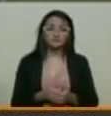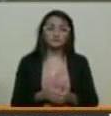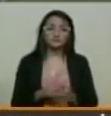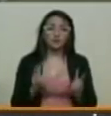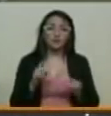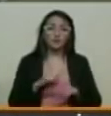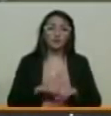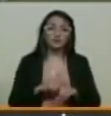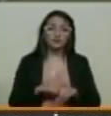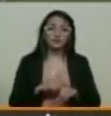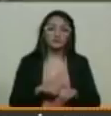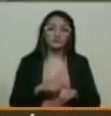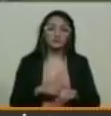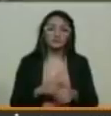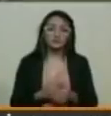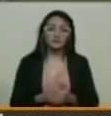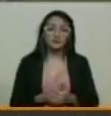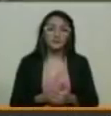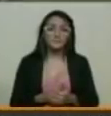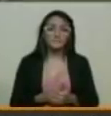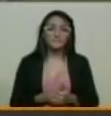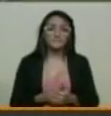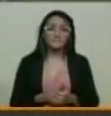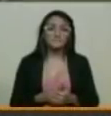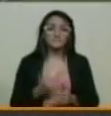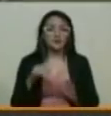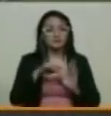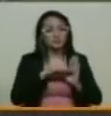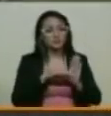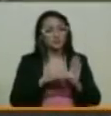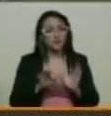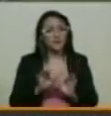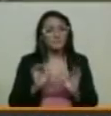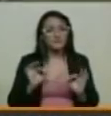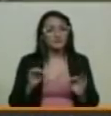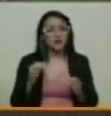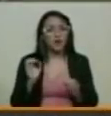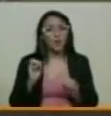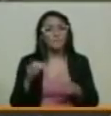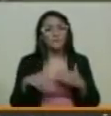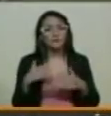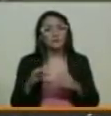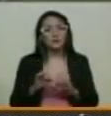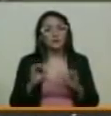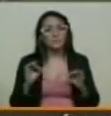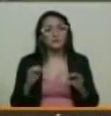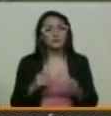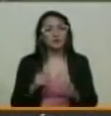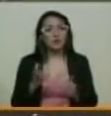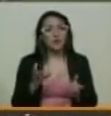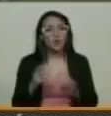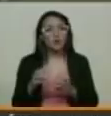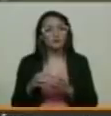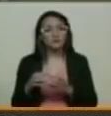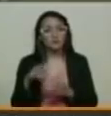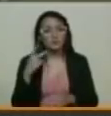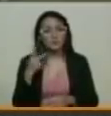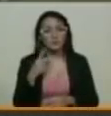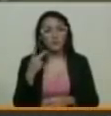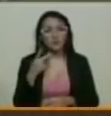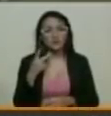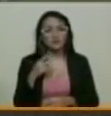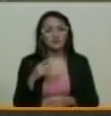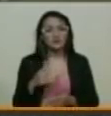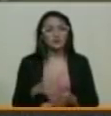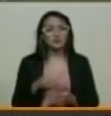Tiempo. Quisiera saber si hay algún estatuto especial o procedimiento especial a estas organizaciones con fines políticos y cuál es la